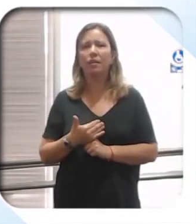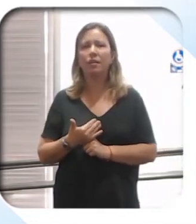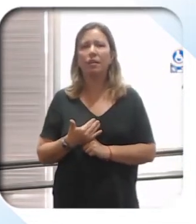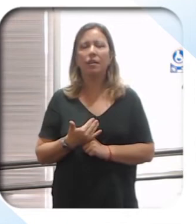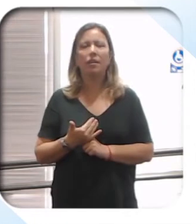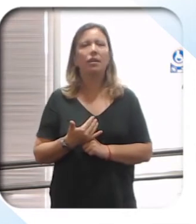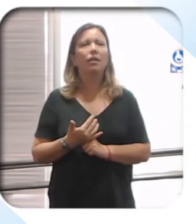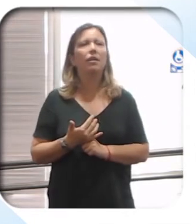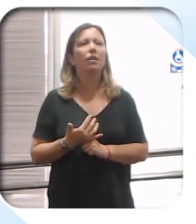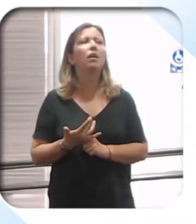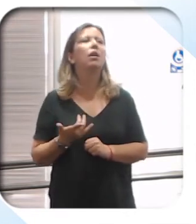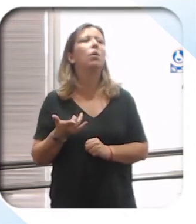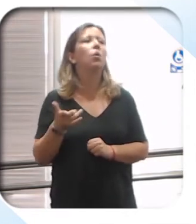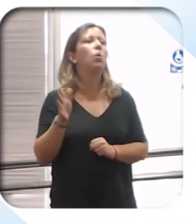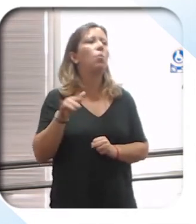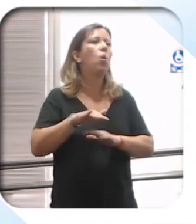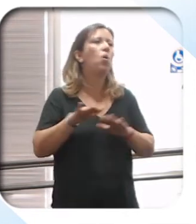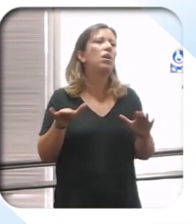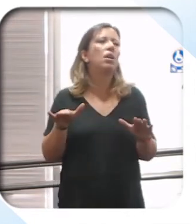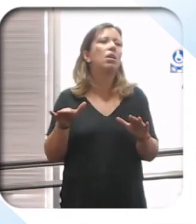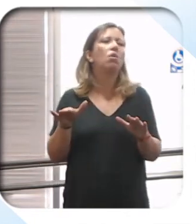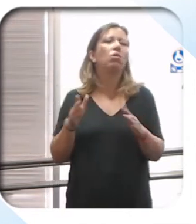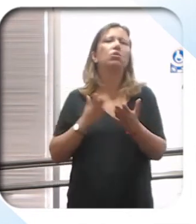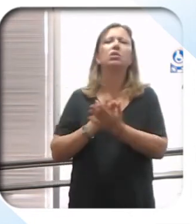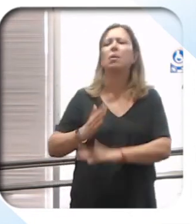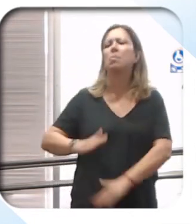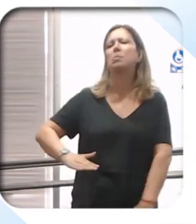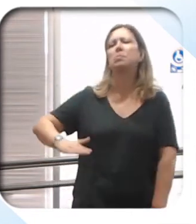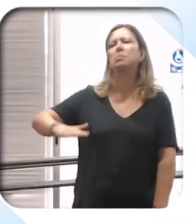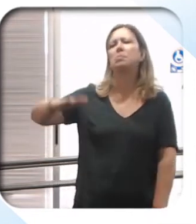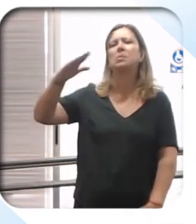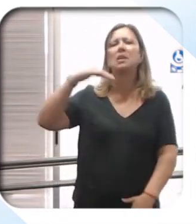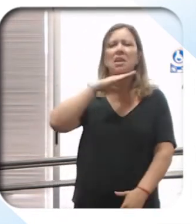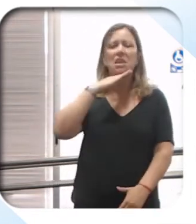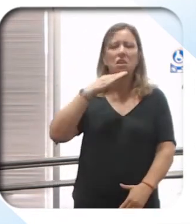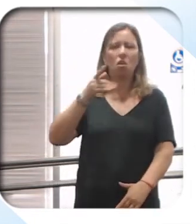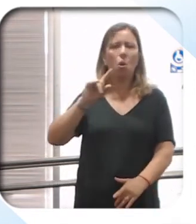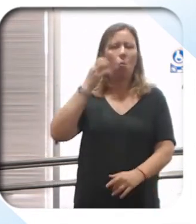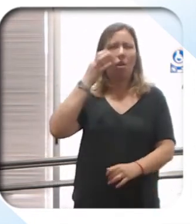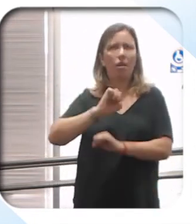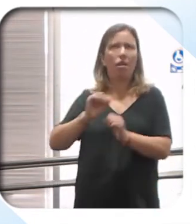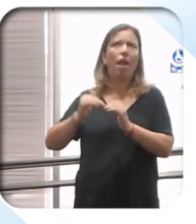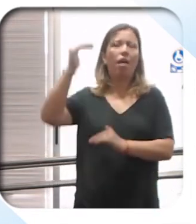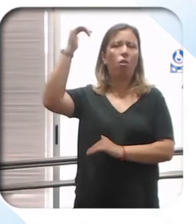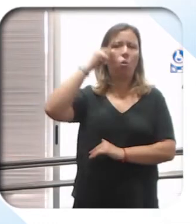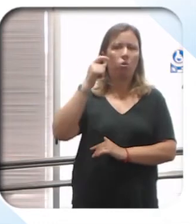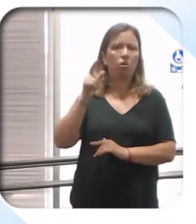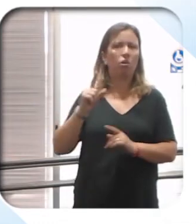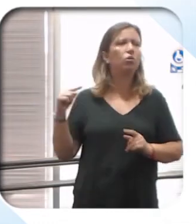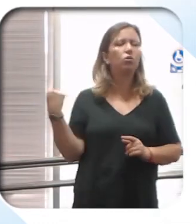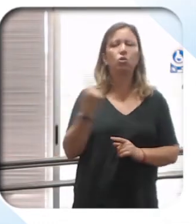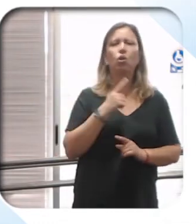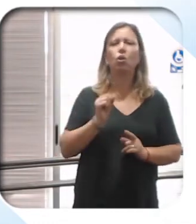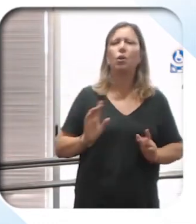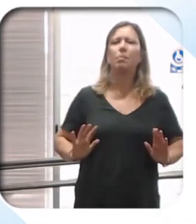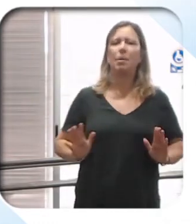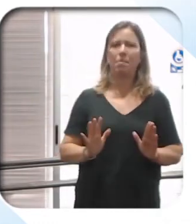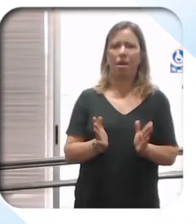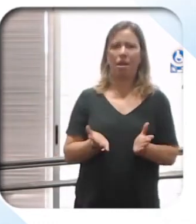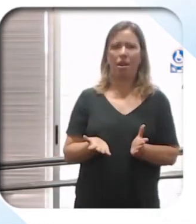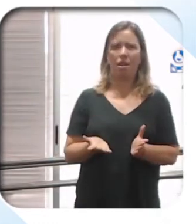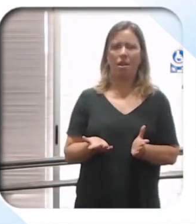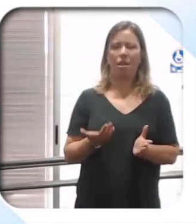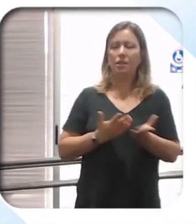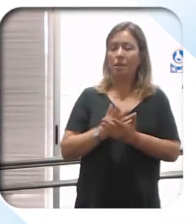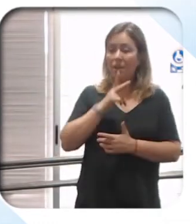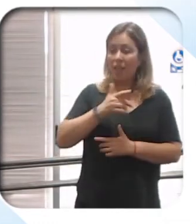nos comimos este mito de que son niños eternos, entonces no podemos creer que vayan a pasar a la adultez. No estamos preparados. A todos los